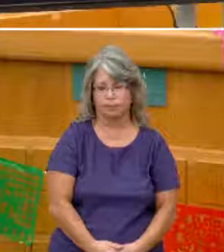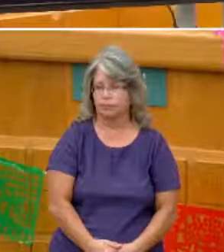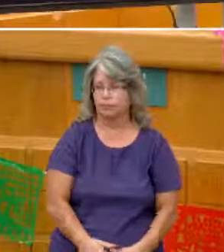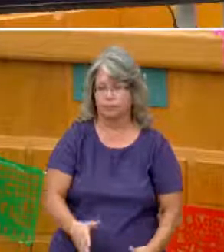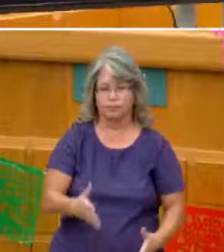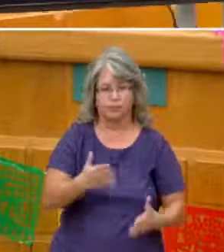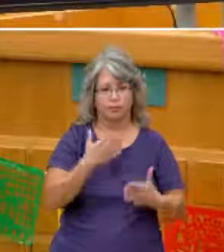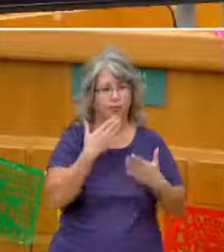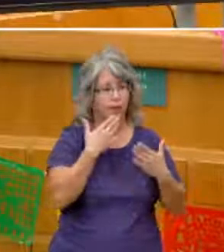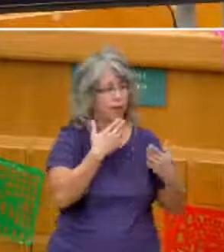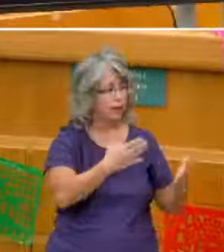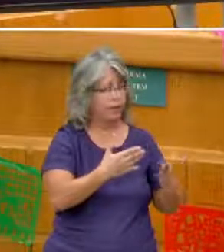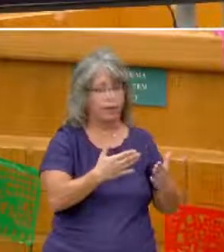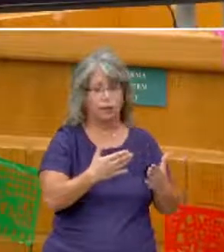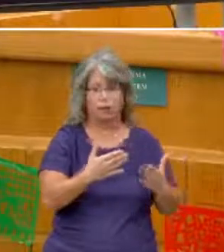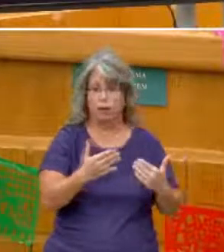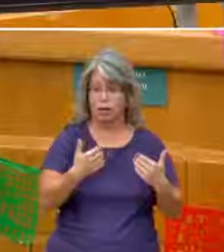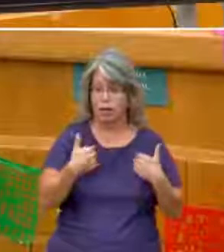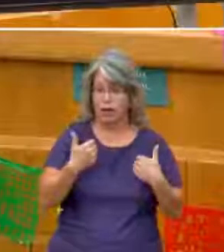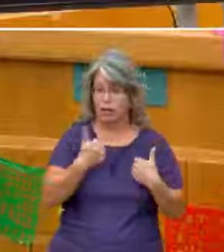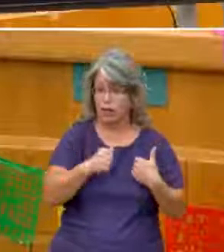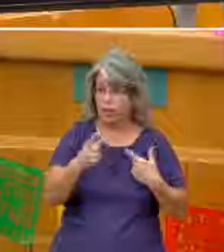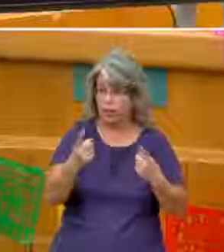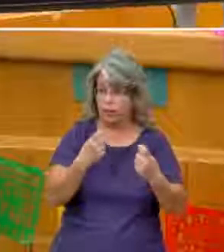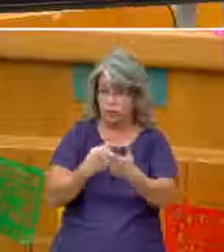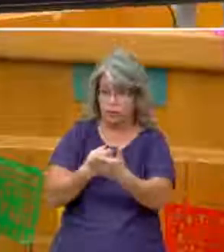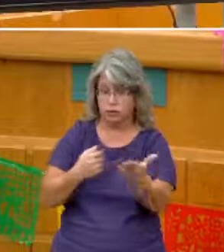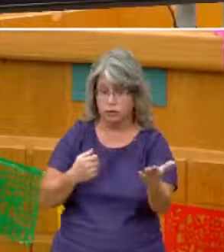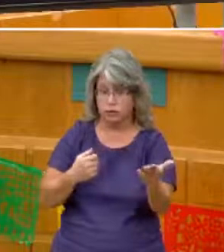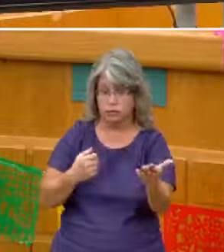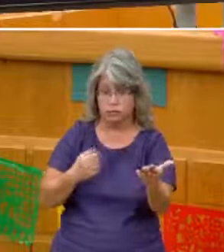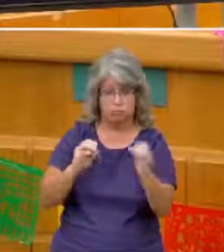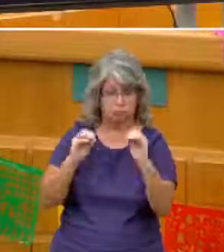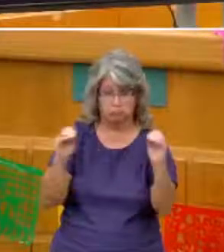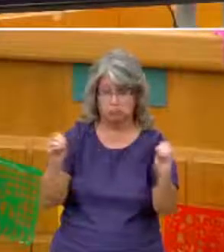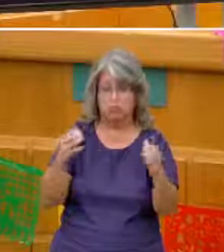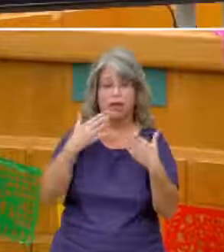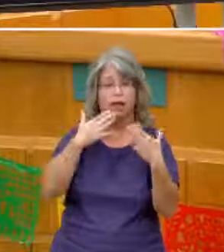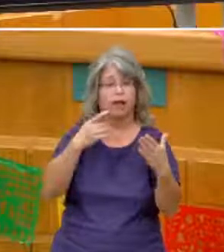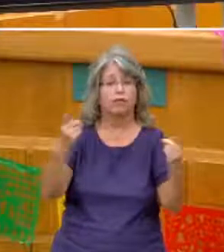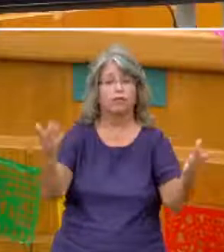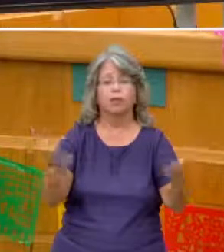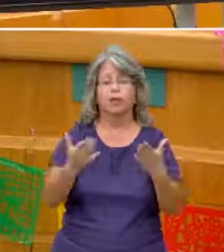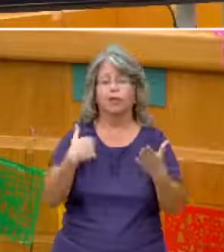Thank you. Do we have any questions? No? Thank you all for being here. We